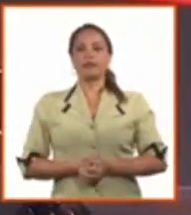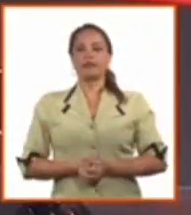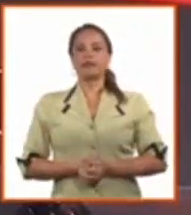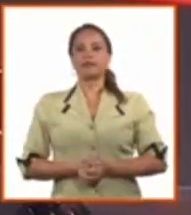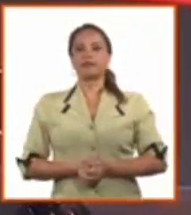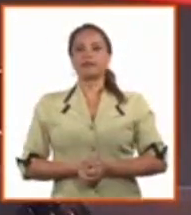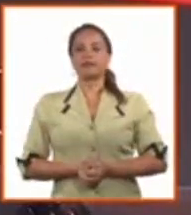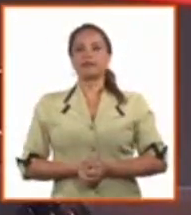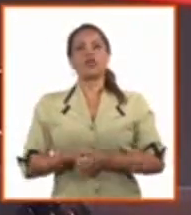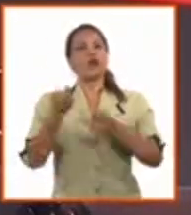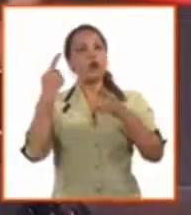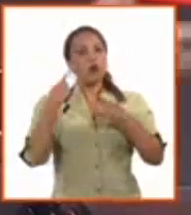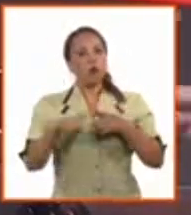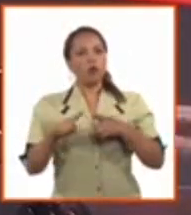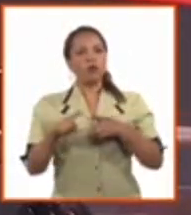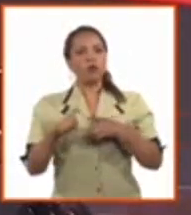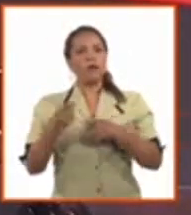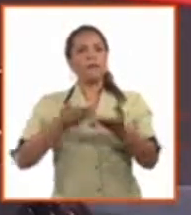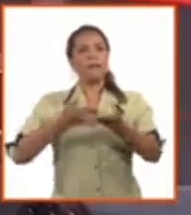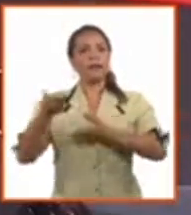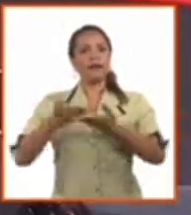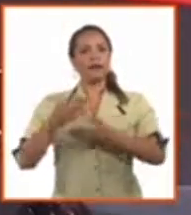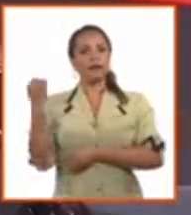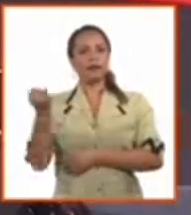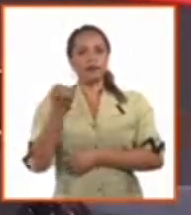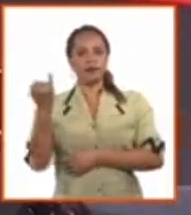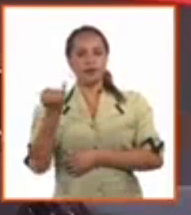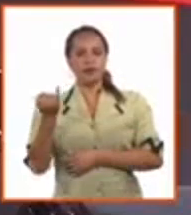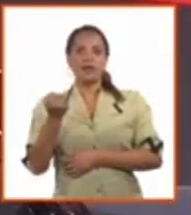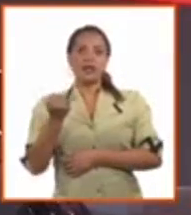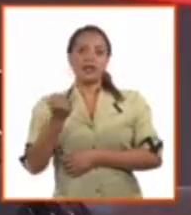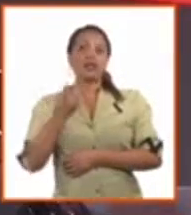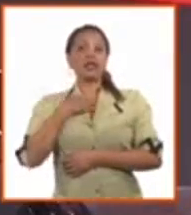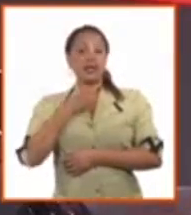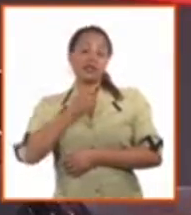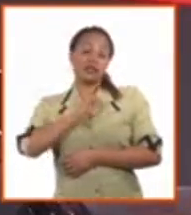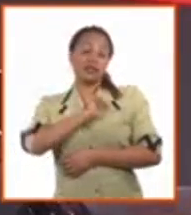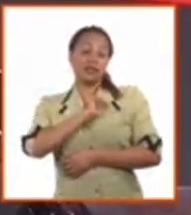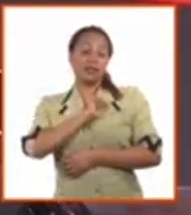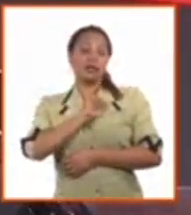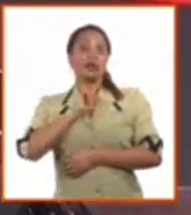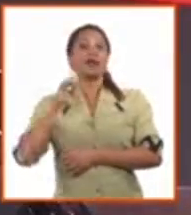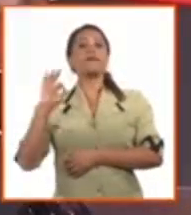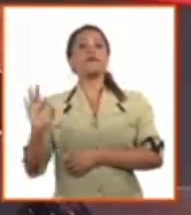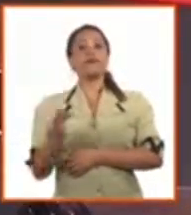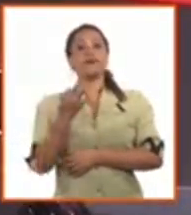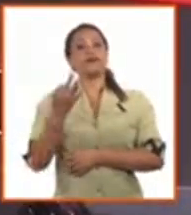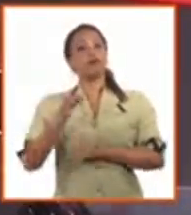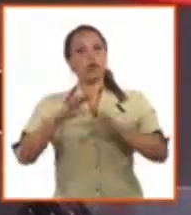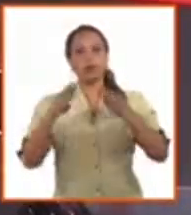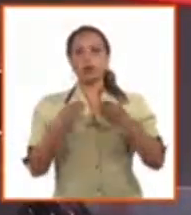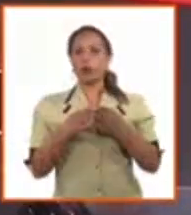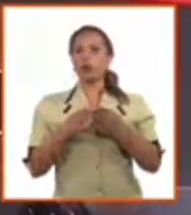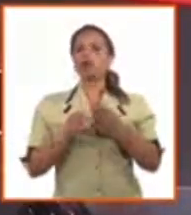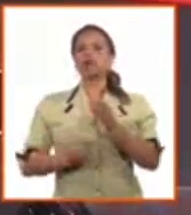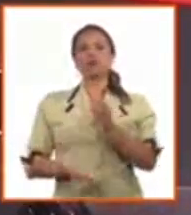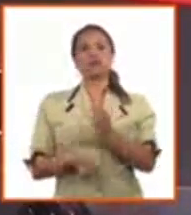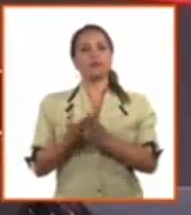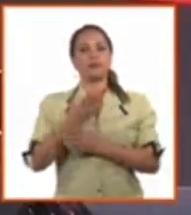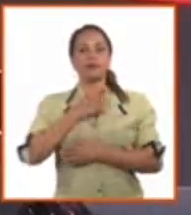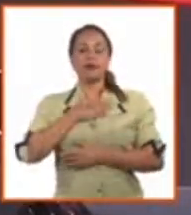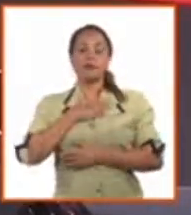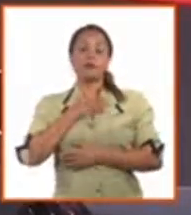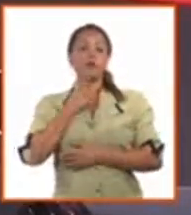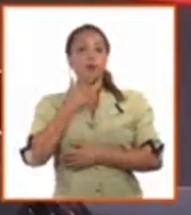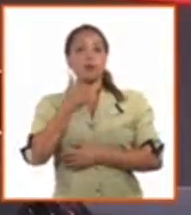internacional que tendremos que bueno perfeccionar la gestión pero que